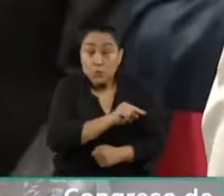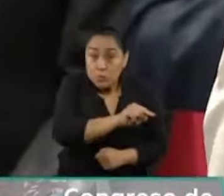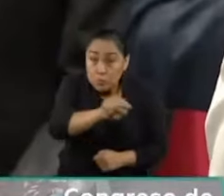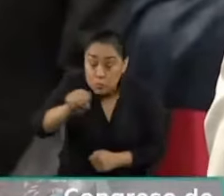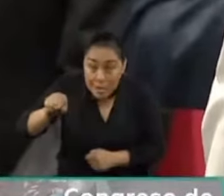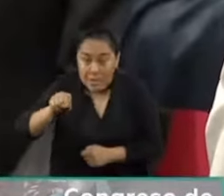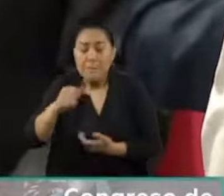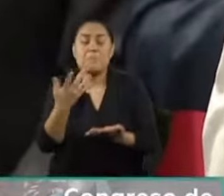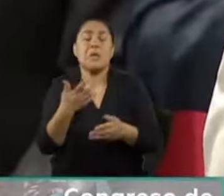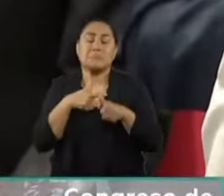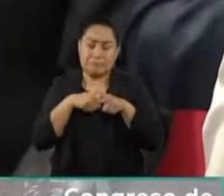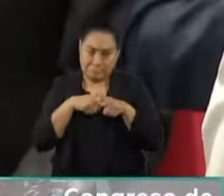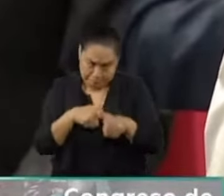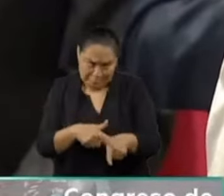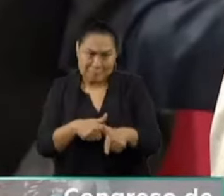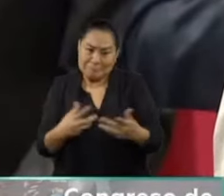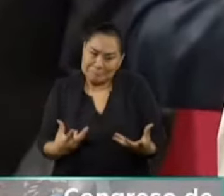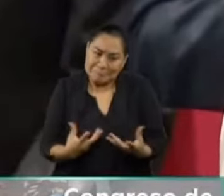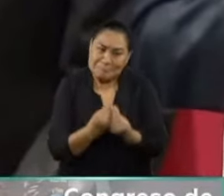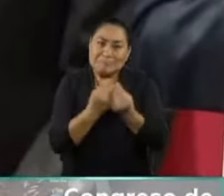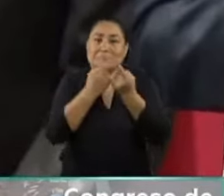seguirán haciendo